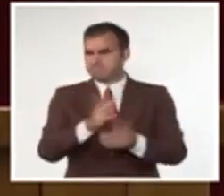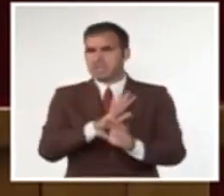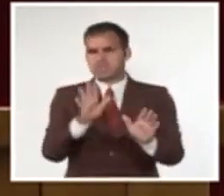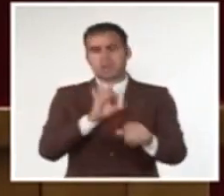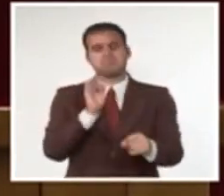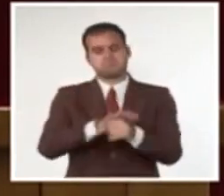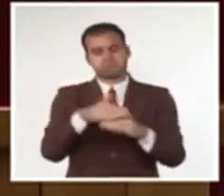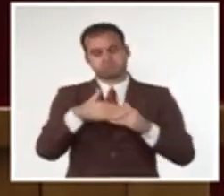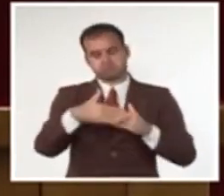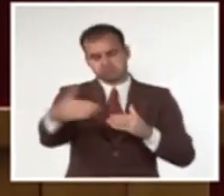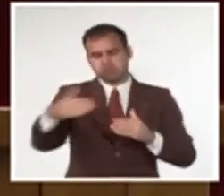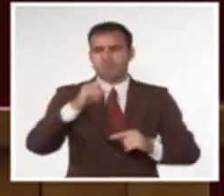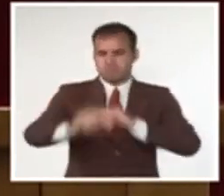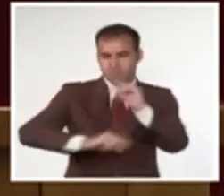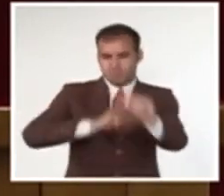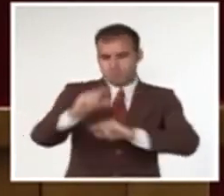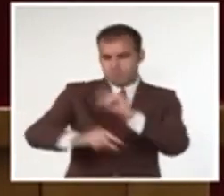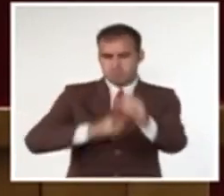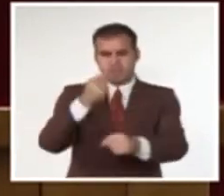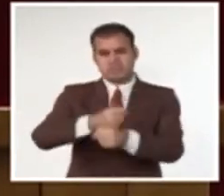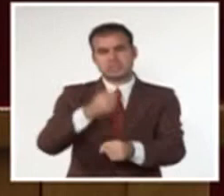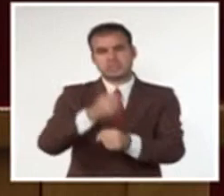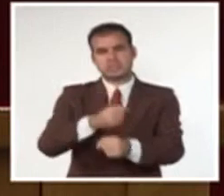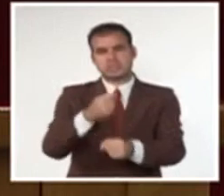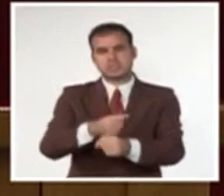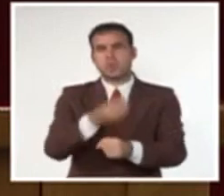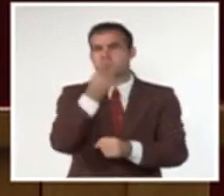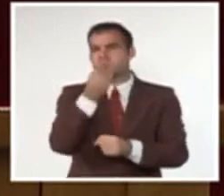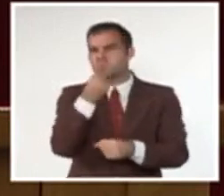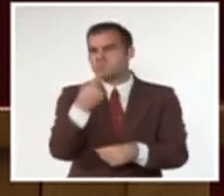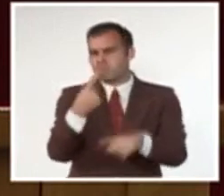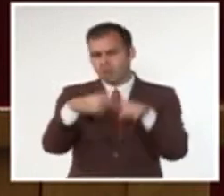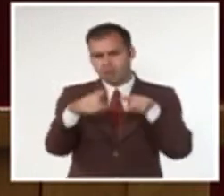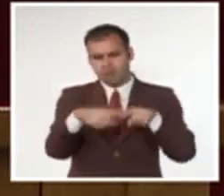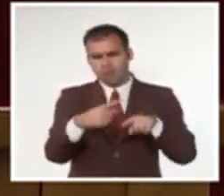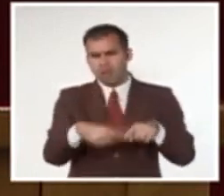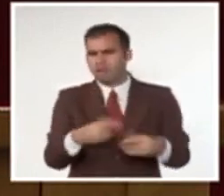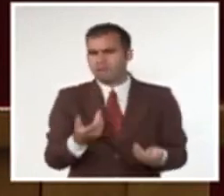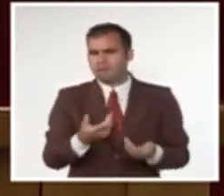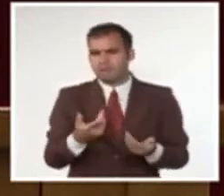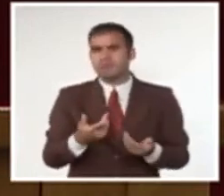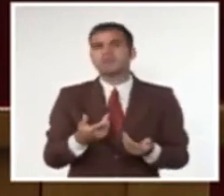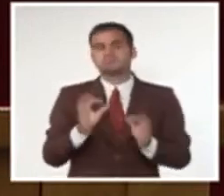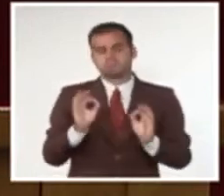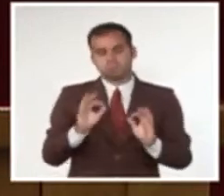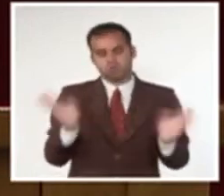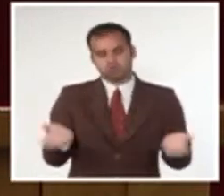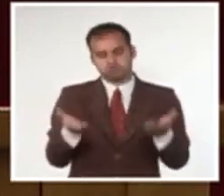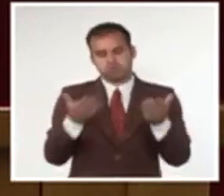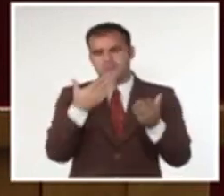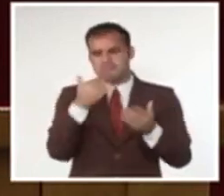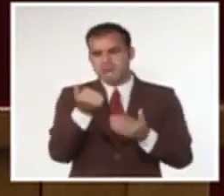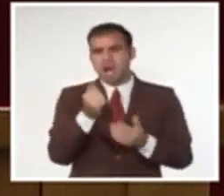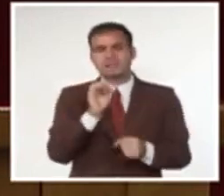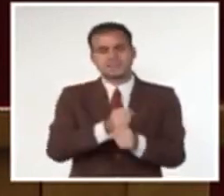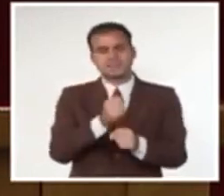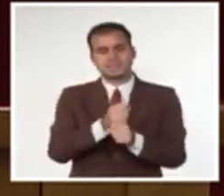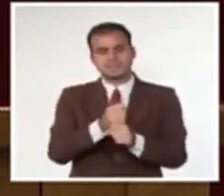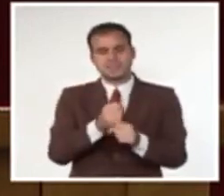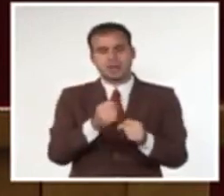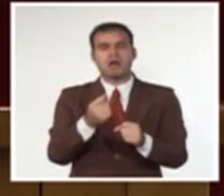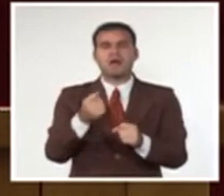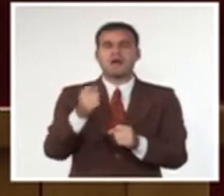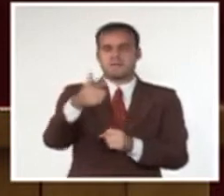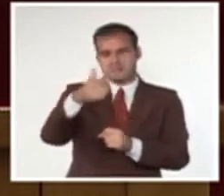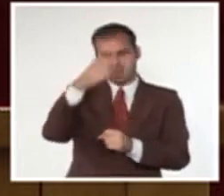avanzar dentro de los límites que permite la disponibilidad de recursos en la recuperación del rol del peso cubano como centro